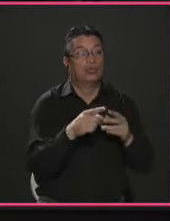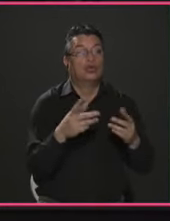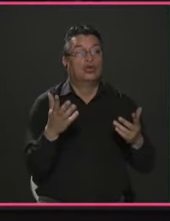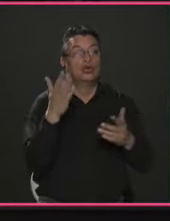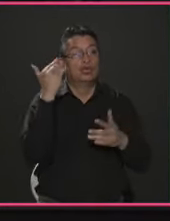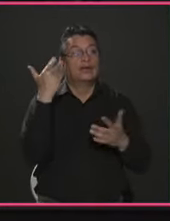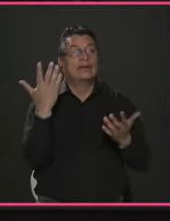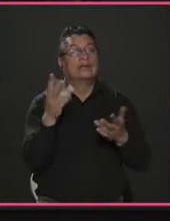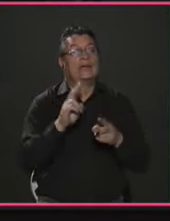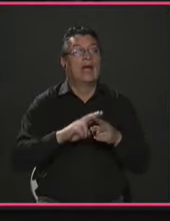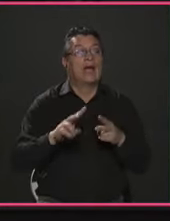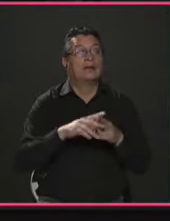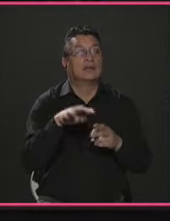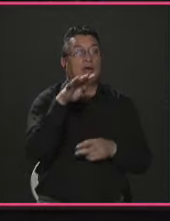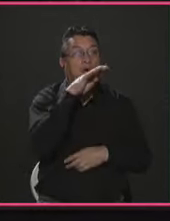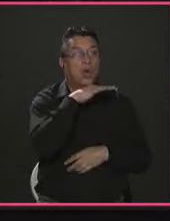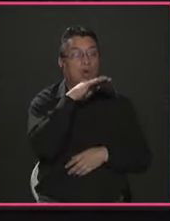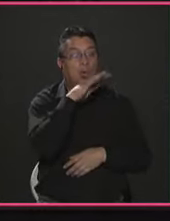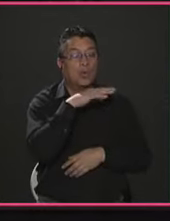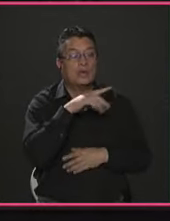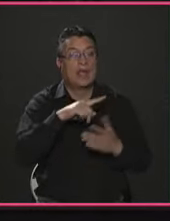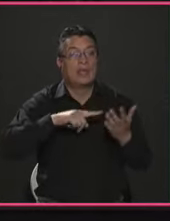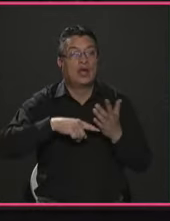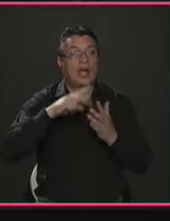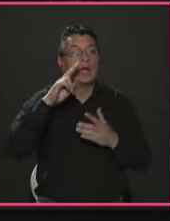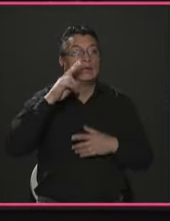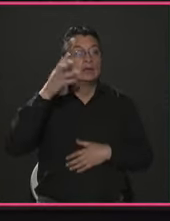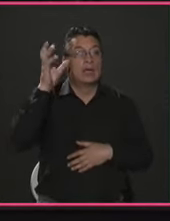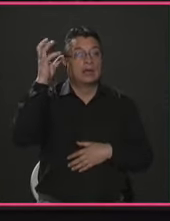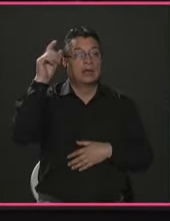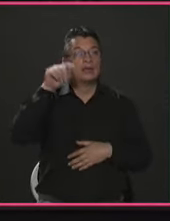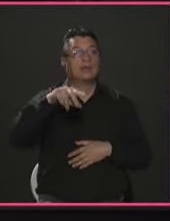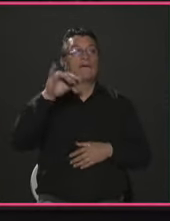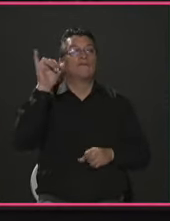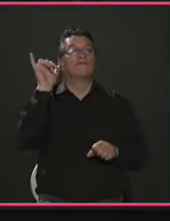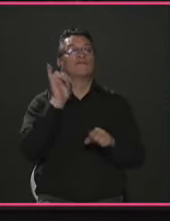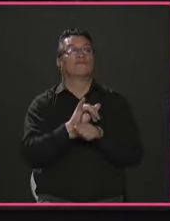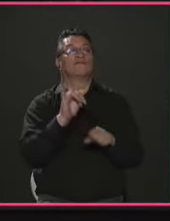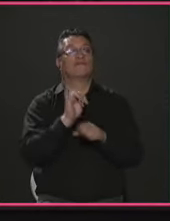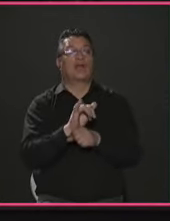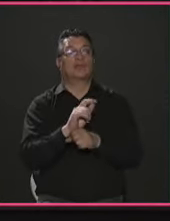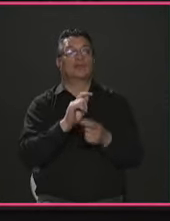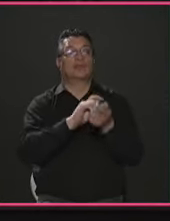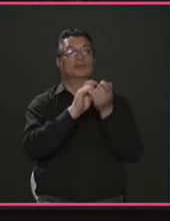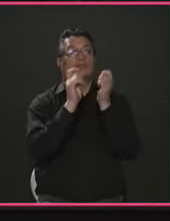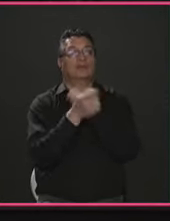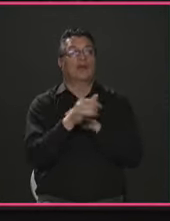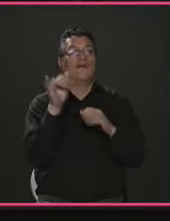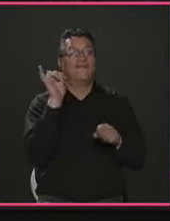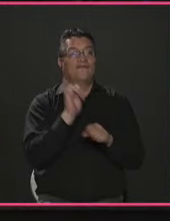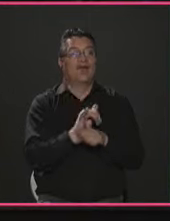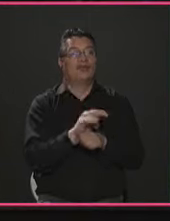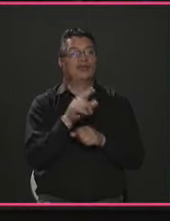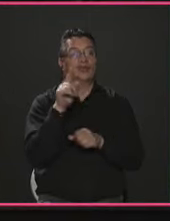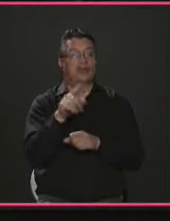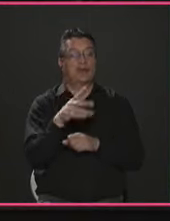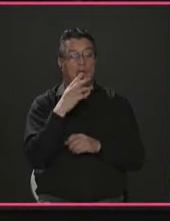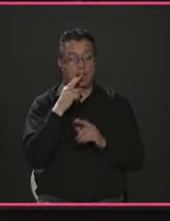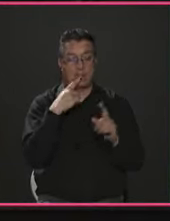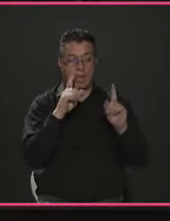lo que estaban haciendo usaron tecnología sin entender y generaron un caso falso falso falso el punto que hasta la